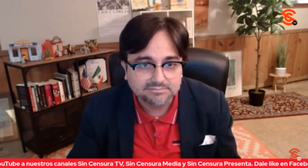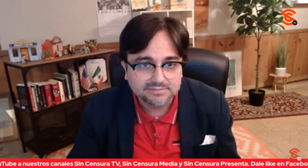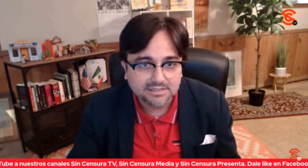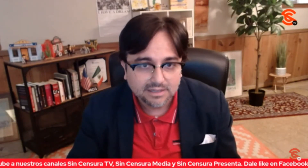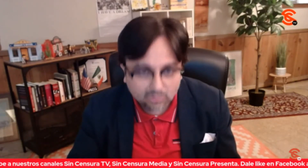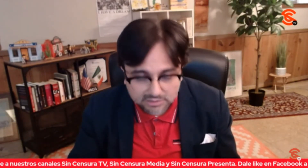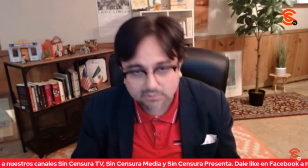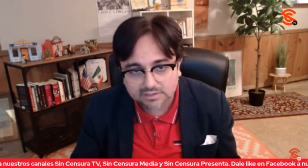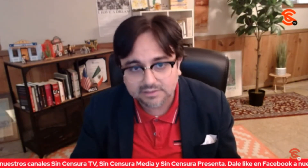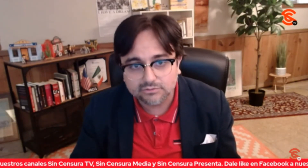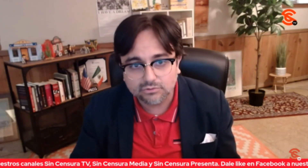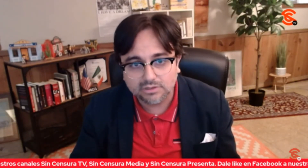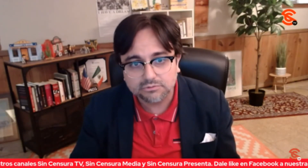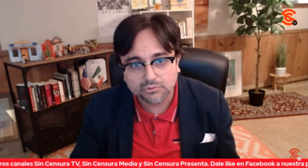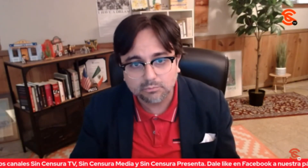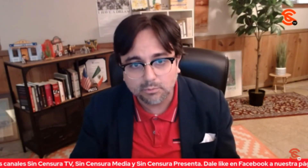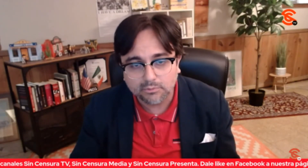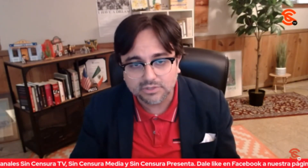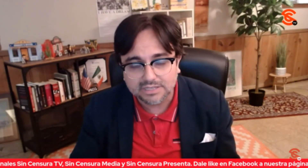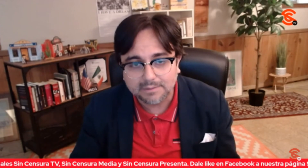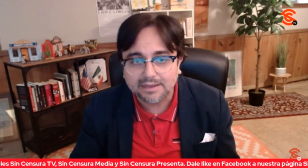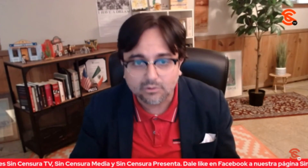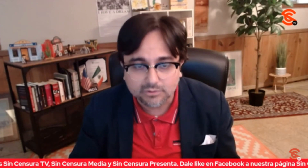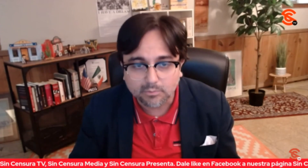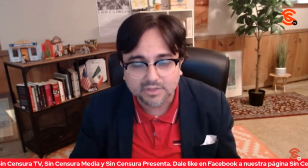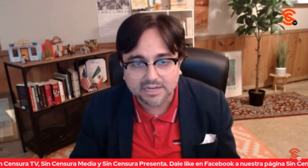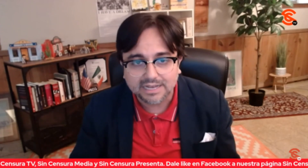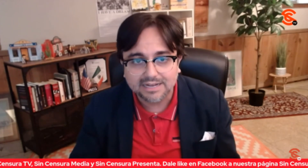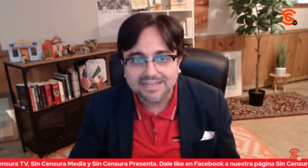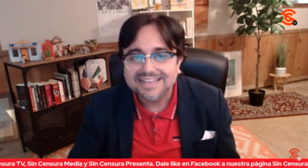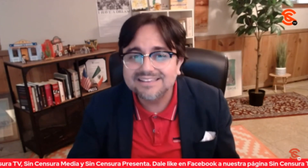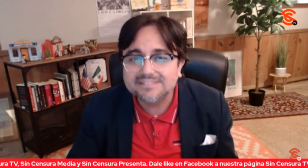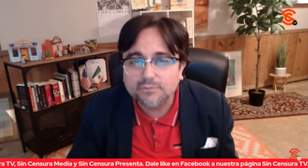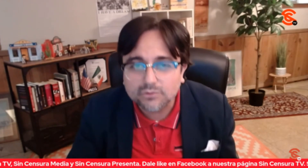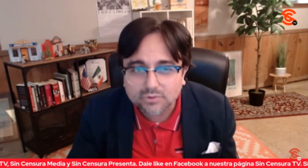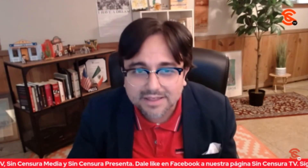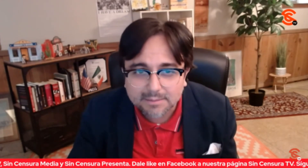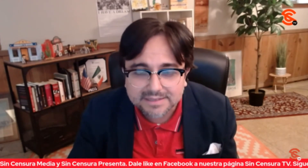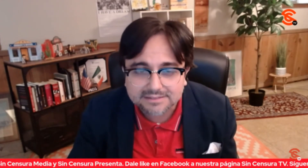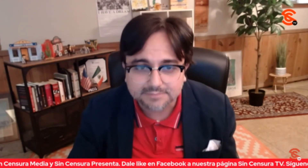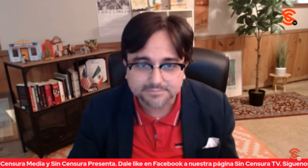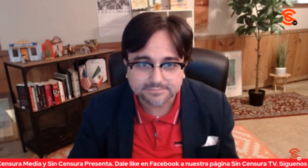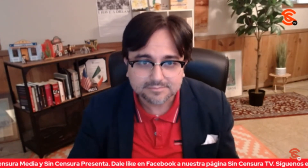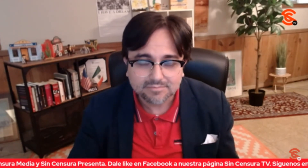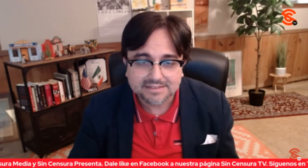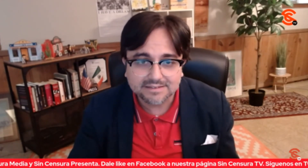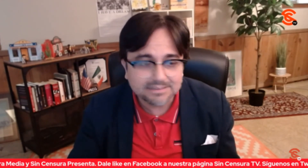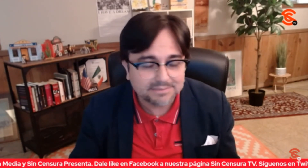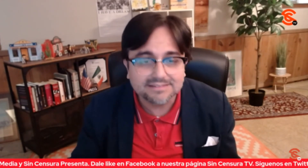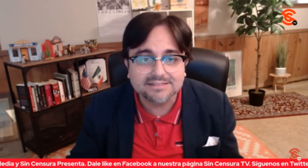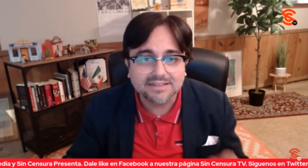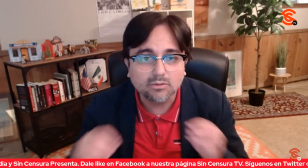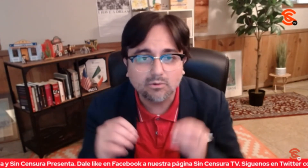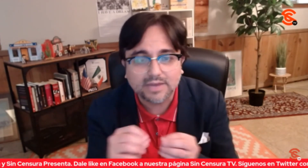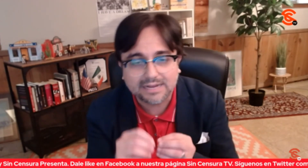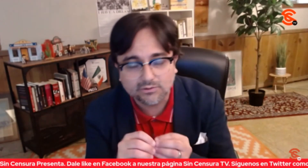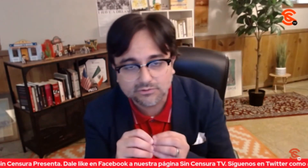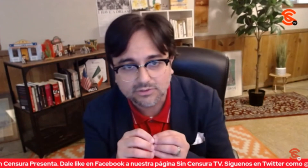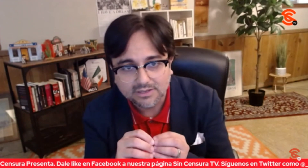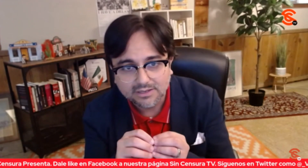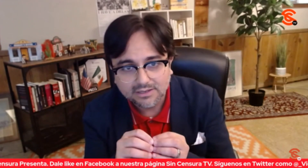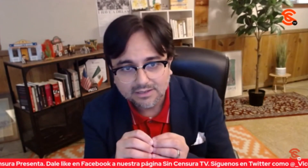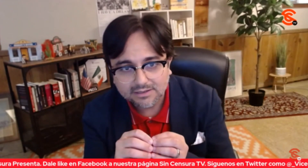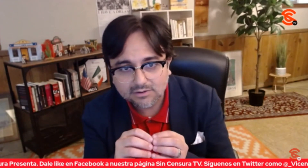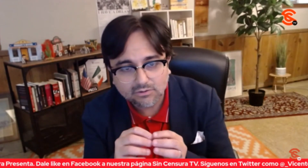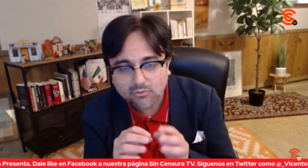negar. Los libros de texto es una situación propositiva que no se puede negar. Y desafortunadamente están intentando